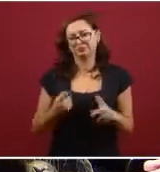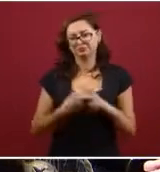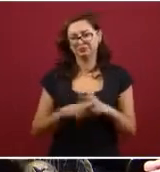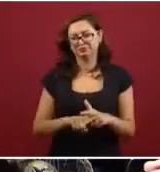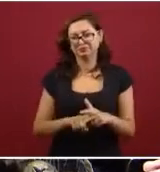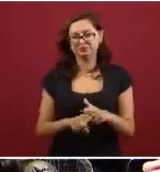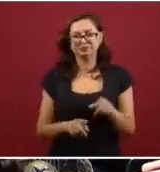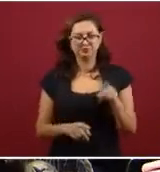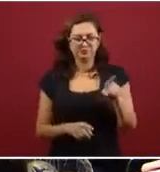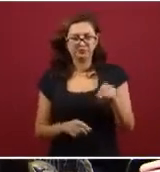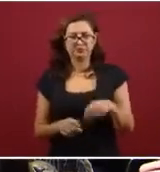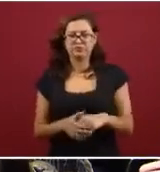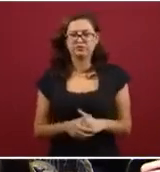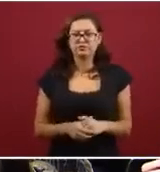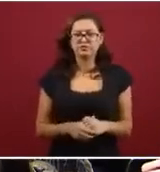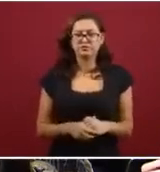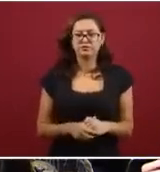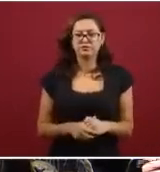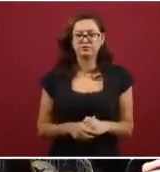Empezamos por acá,